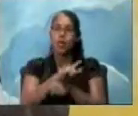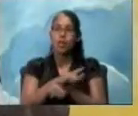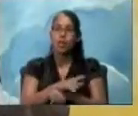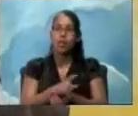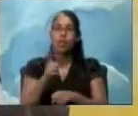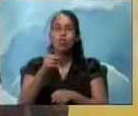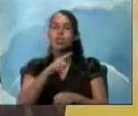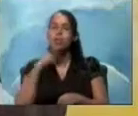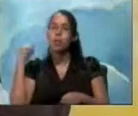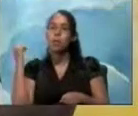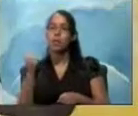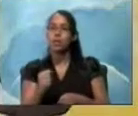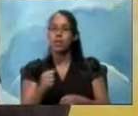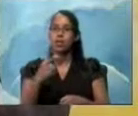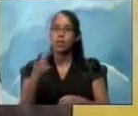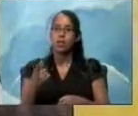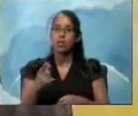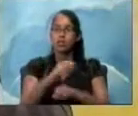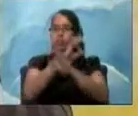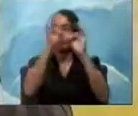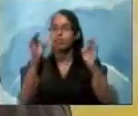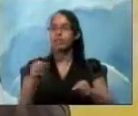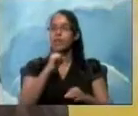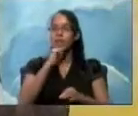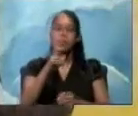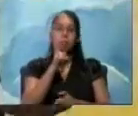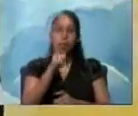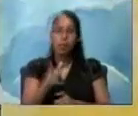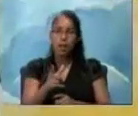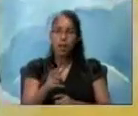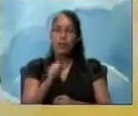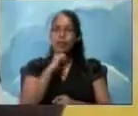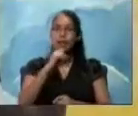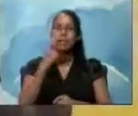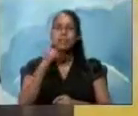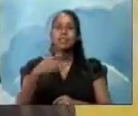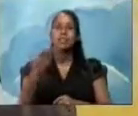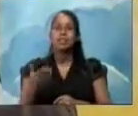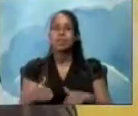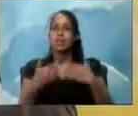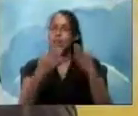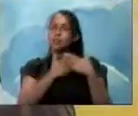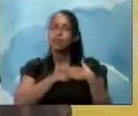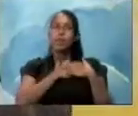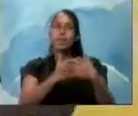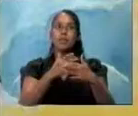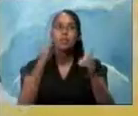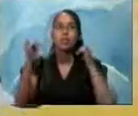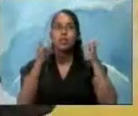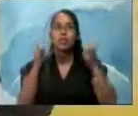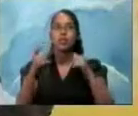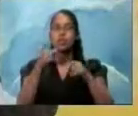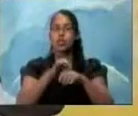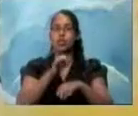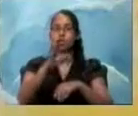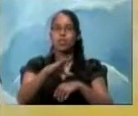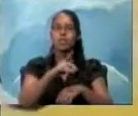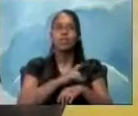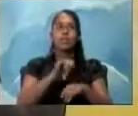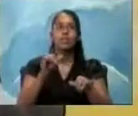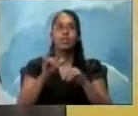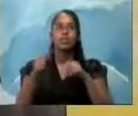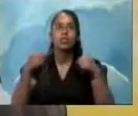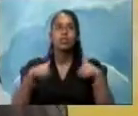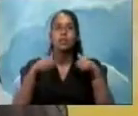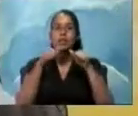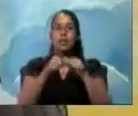había matado, que su actitud era negativa. Quiere decir que le daban el beneficio en la fiesta y lo soltaban, y cuando este hombre